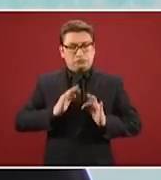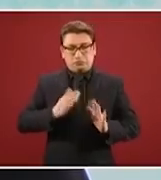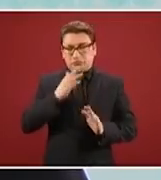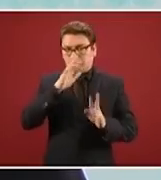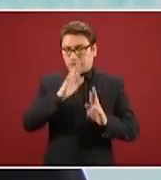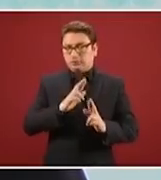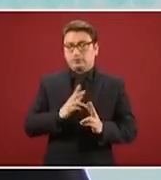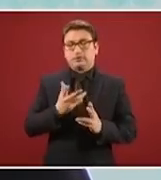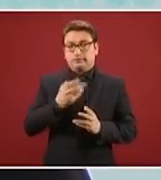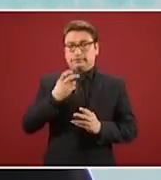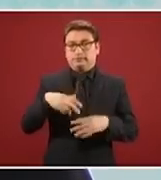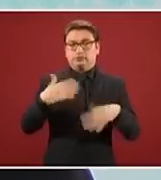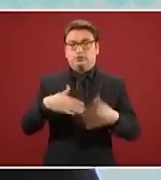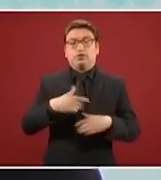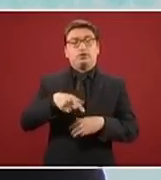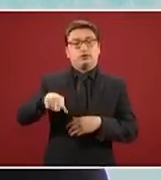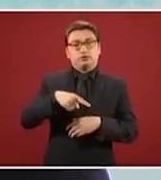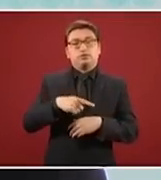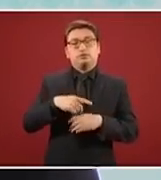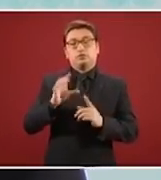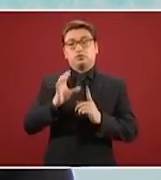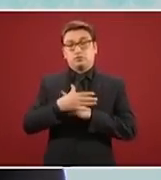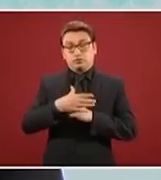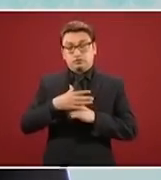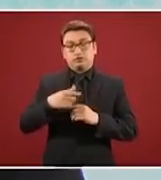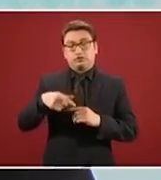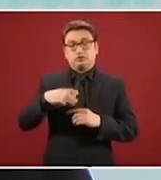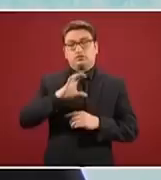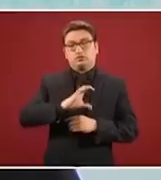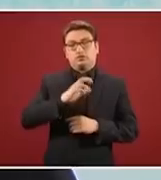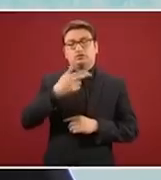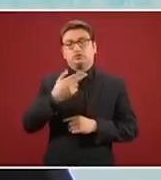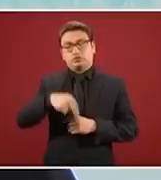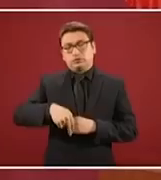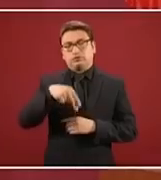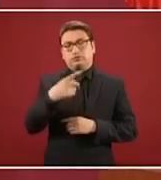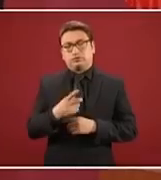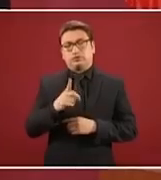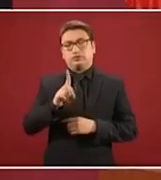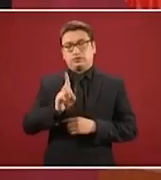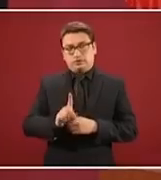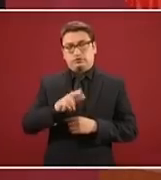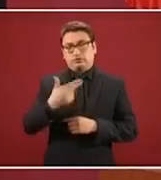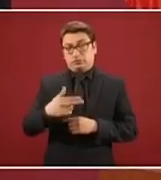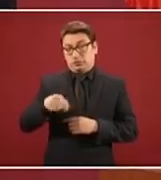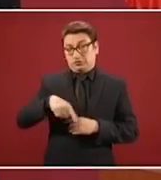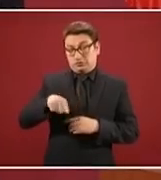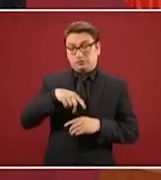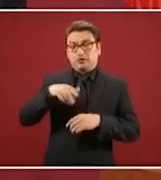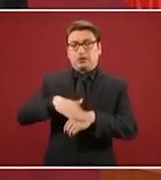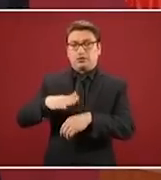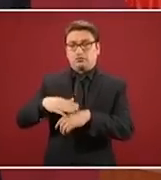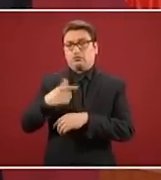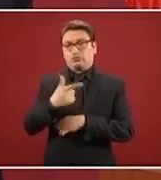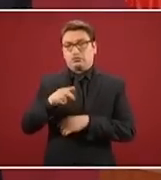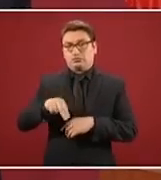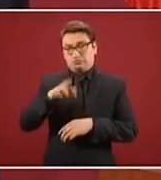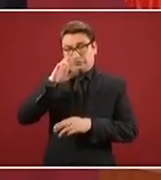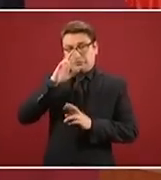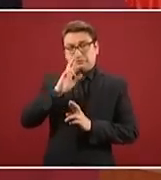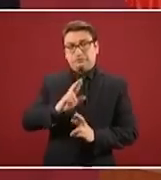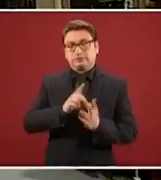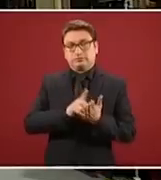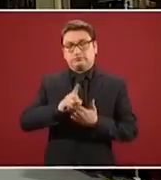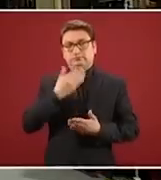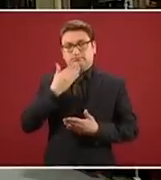sin recomendación insisto de la comisión de los derechos humanos cosa que en muchos reconocemos a la guardia nacional